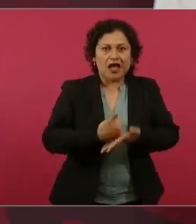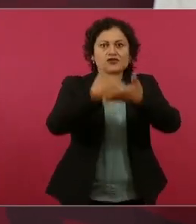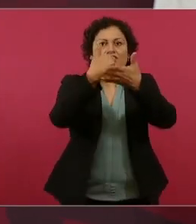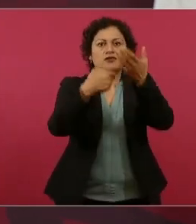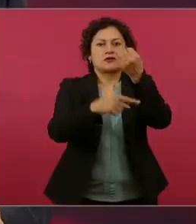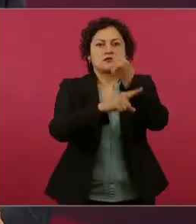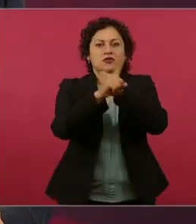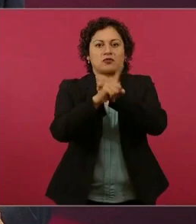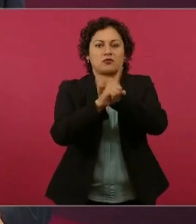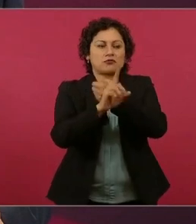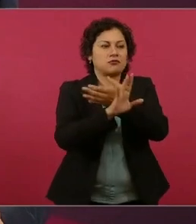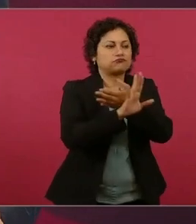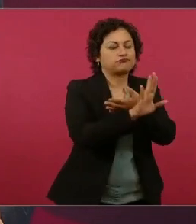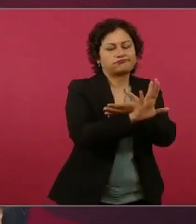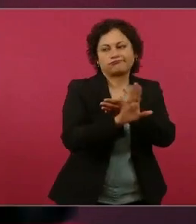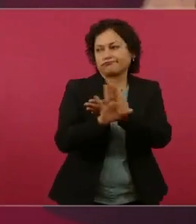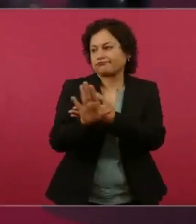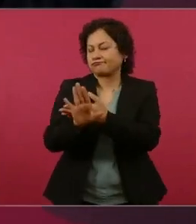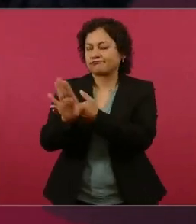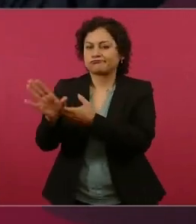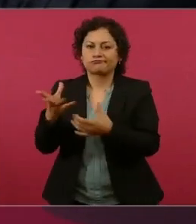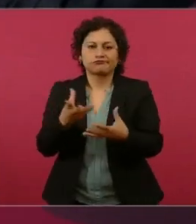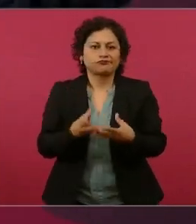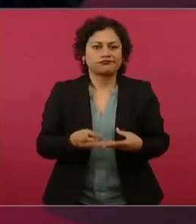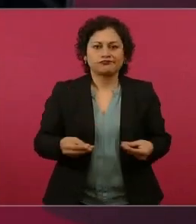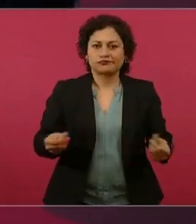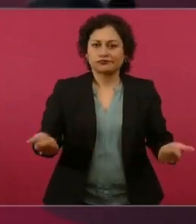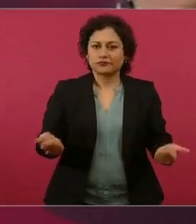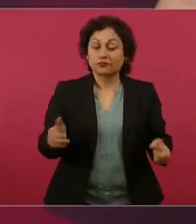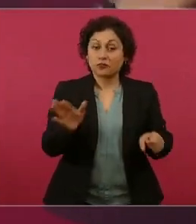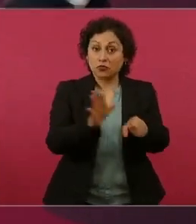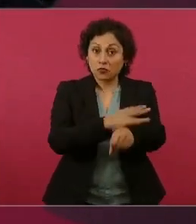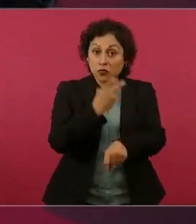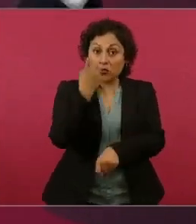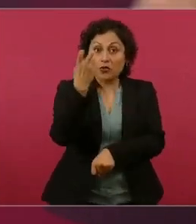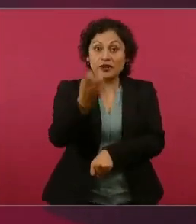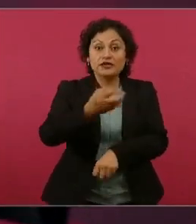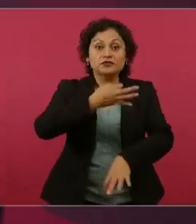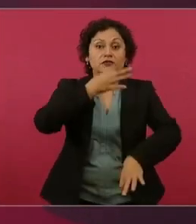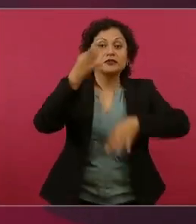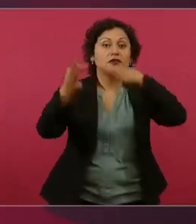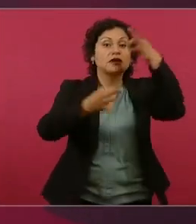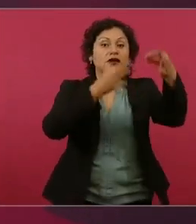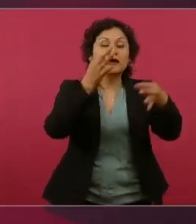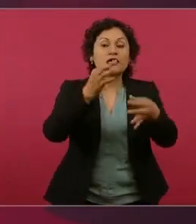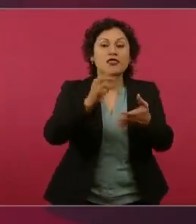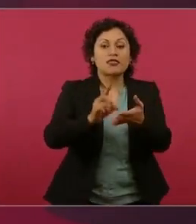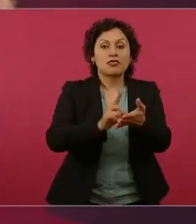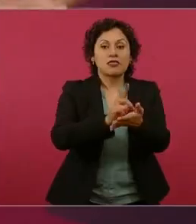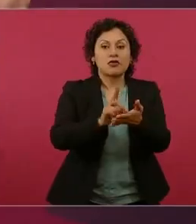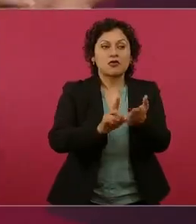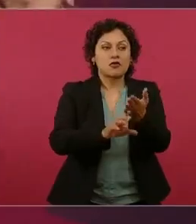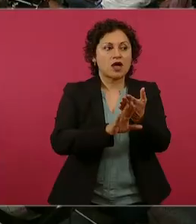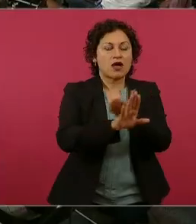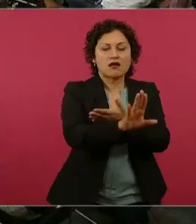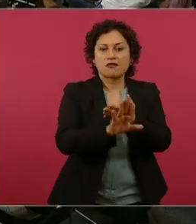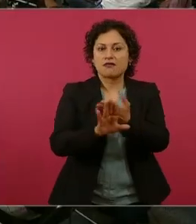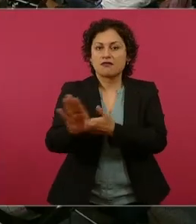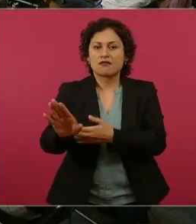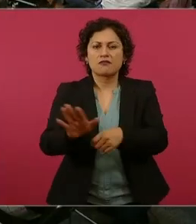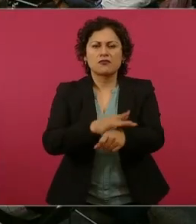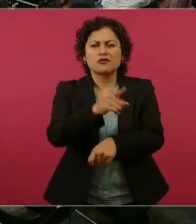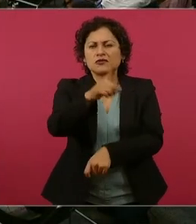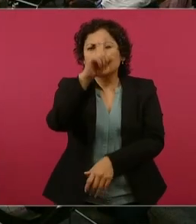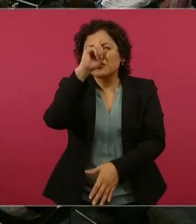información contra las drogas, porque si se nos desata el consumo, además lo